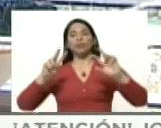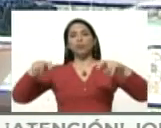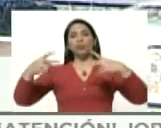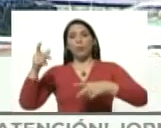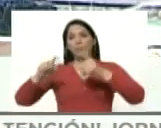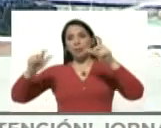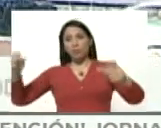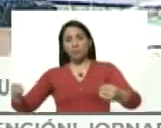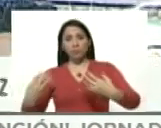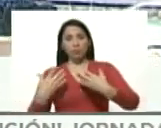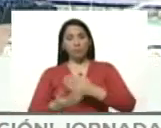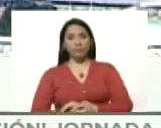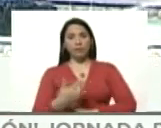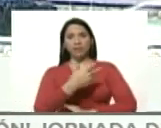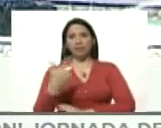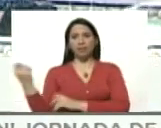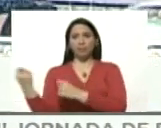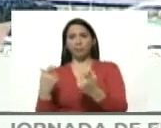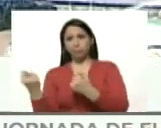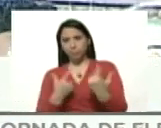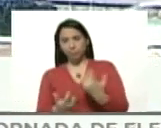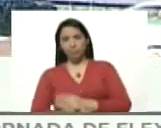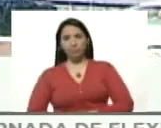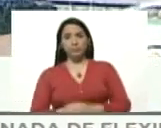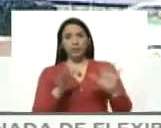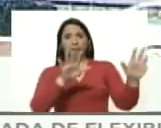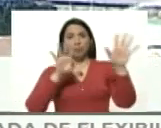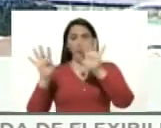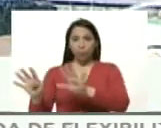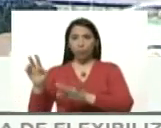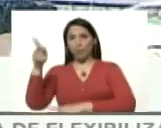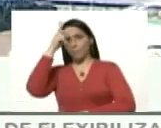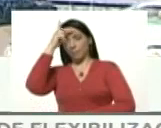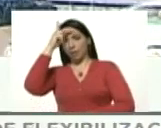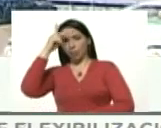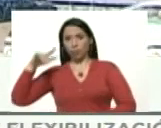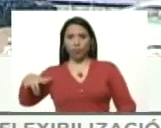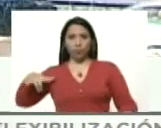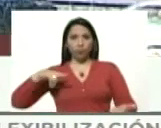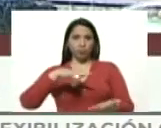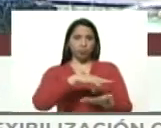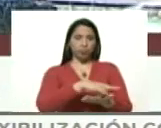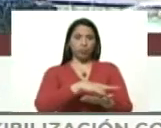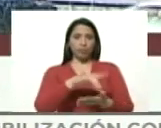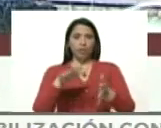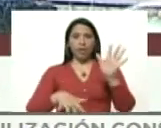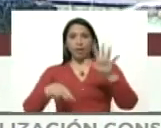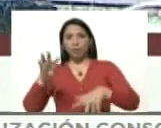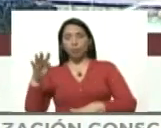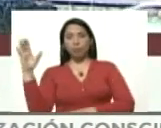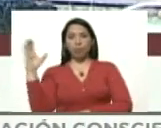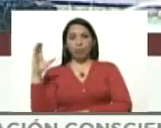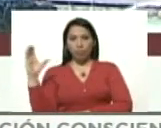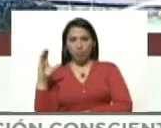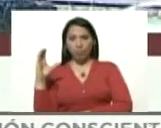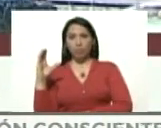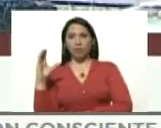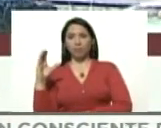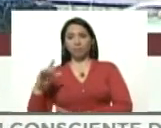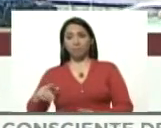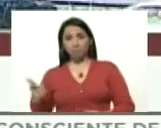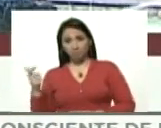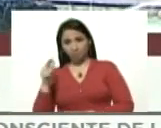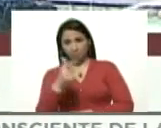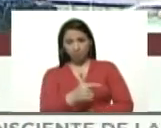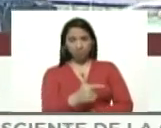casos, 33 importados, 19 de Perú vía aérea, 14 de Colombia vía